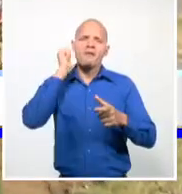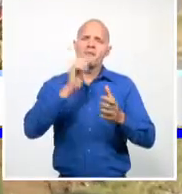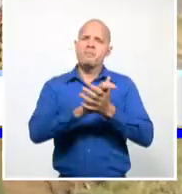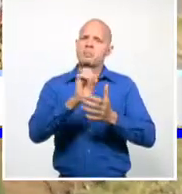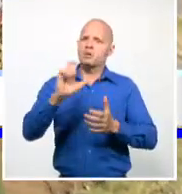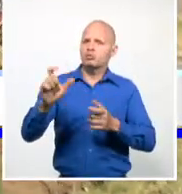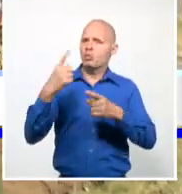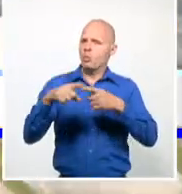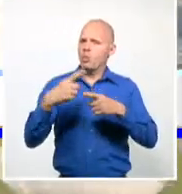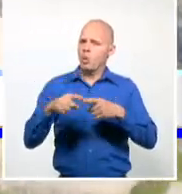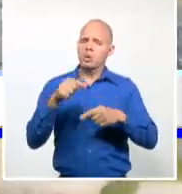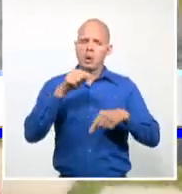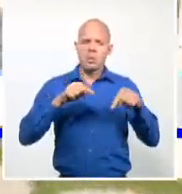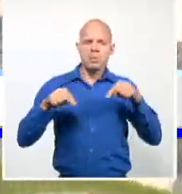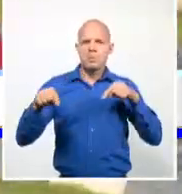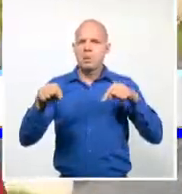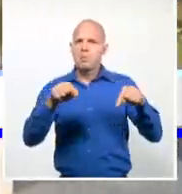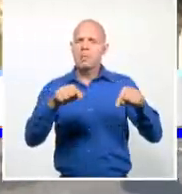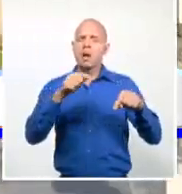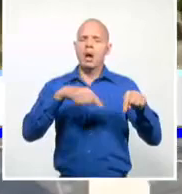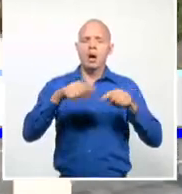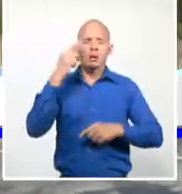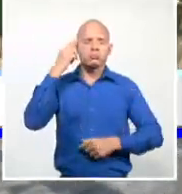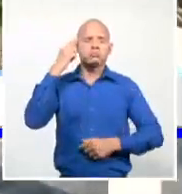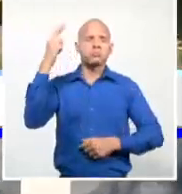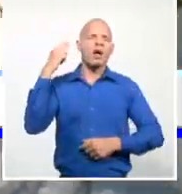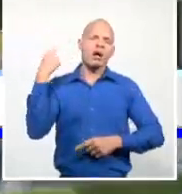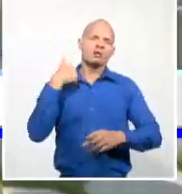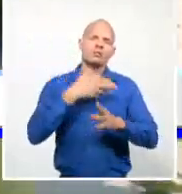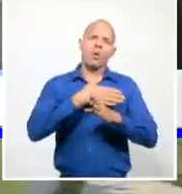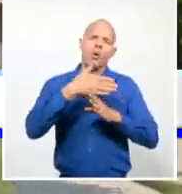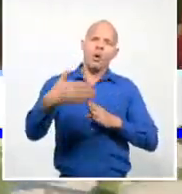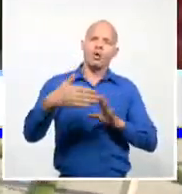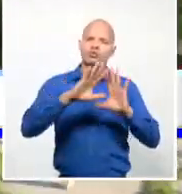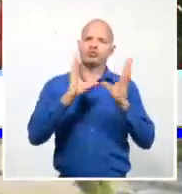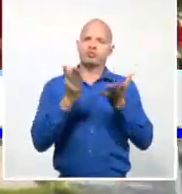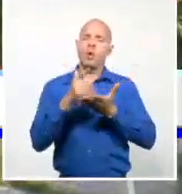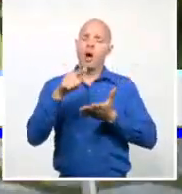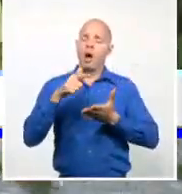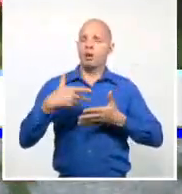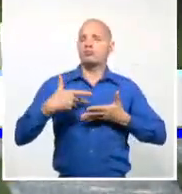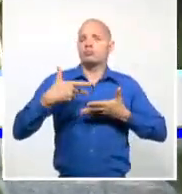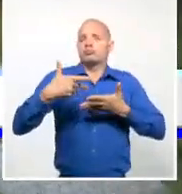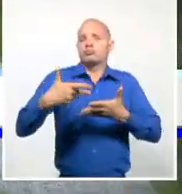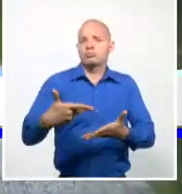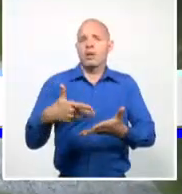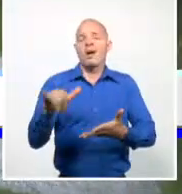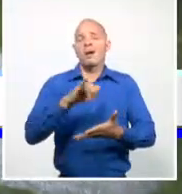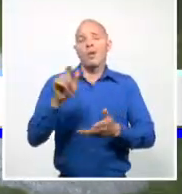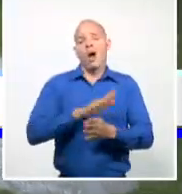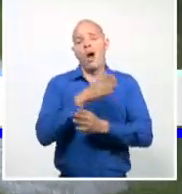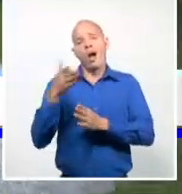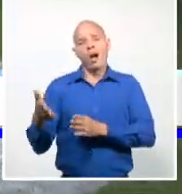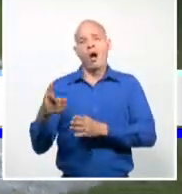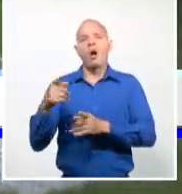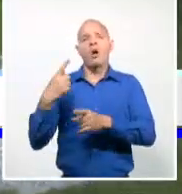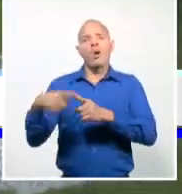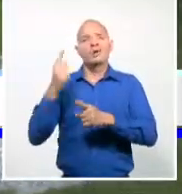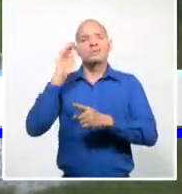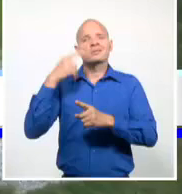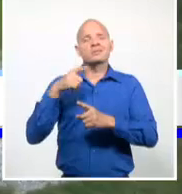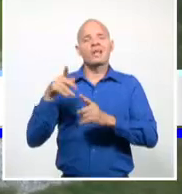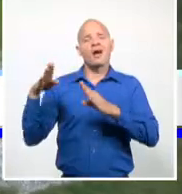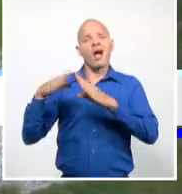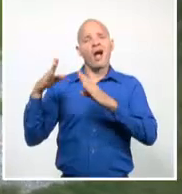la impronta y el ejemplo de la luchadora clandestina. También se realizó un homenaje en el memorial que lleva su nombre, ubicado en la casa donde